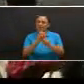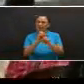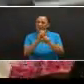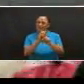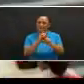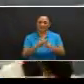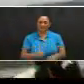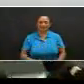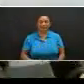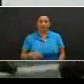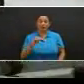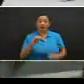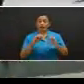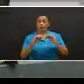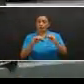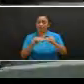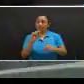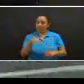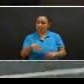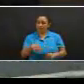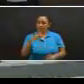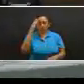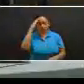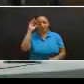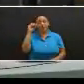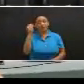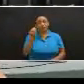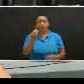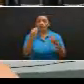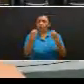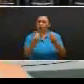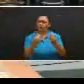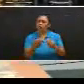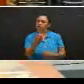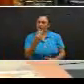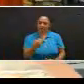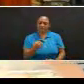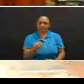le voy a enseñar esto porque, ¿sabe por qué? Porque muchas veces nosotros